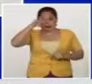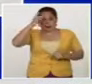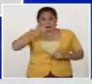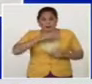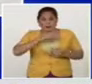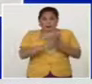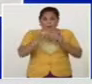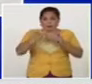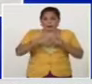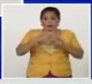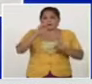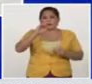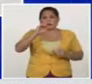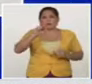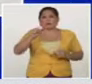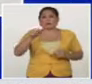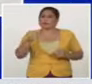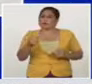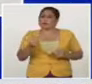de un